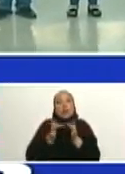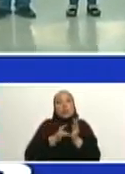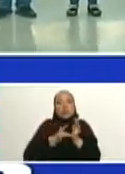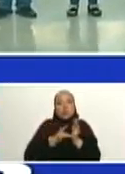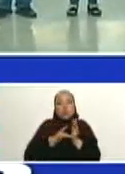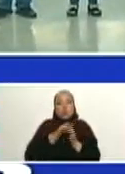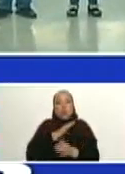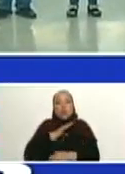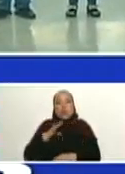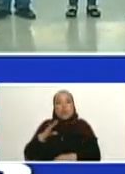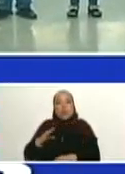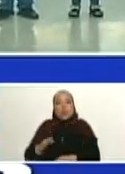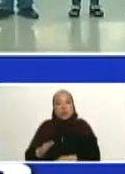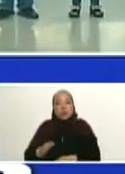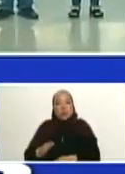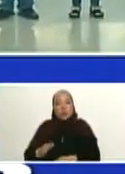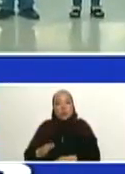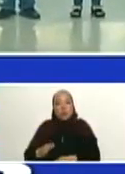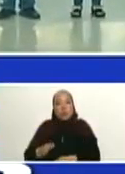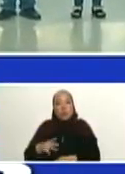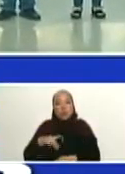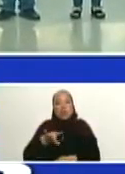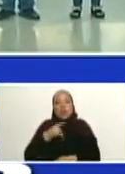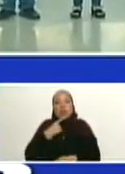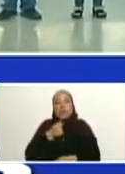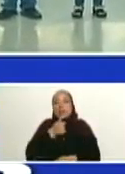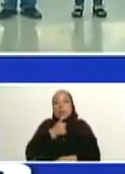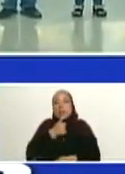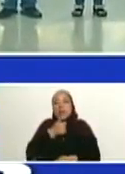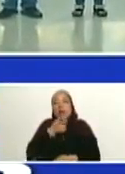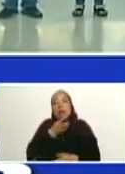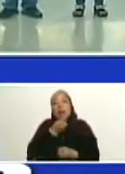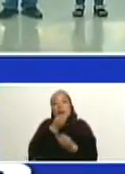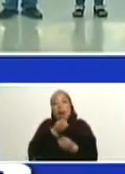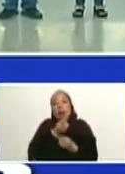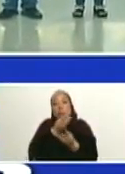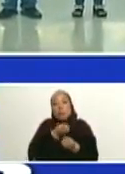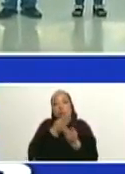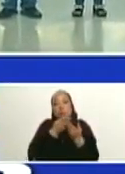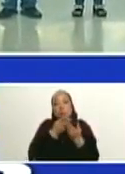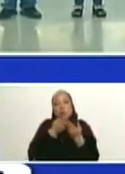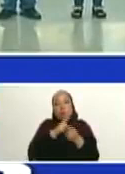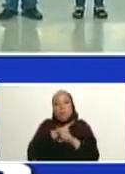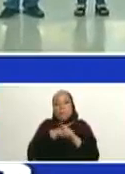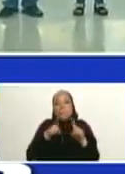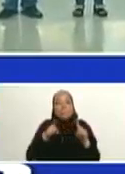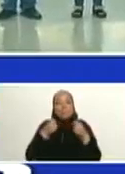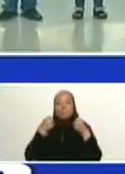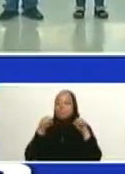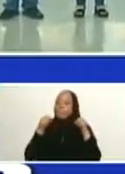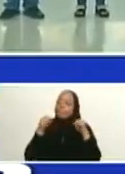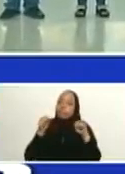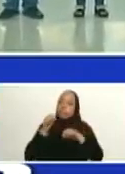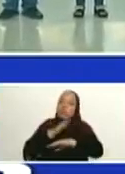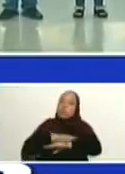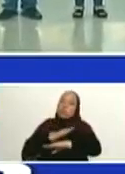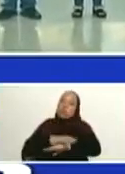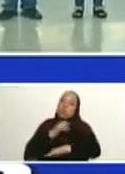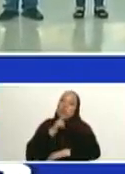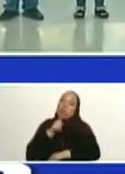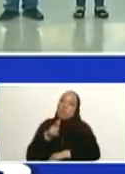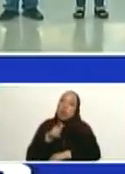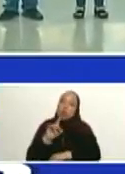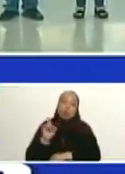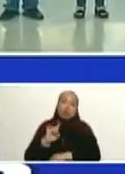Cristo. Porque hay quienes hablan, pero no practican. Y nosotros hablamos de Cristo